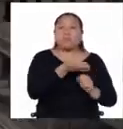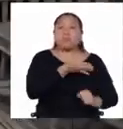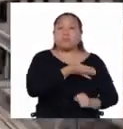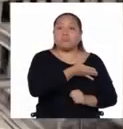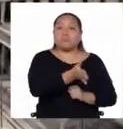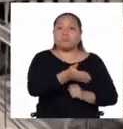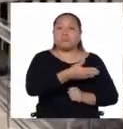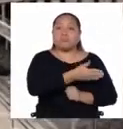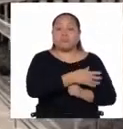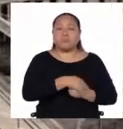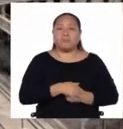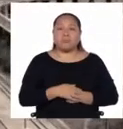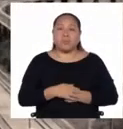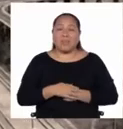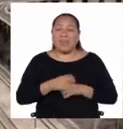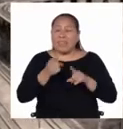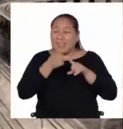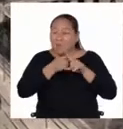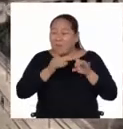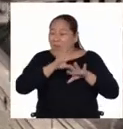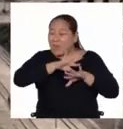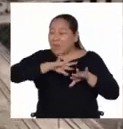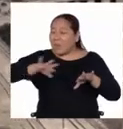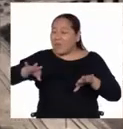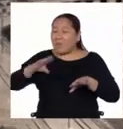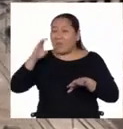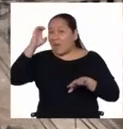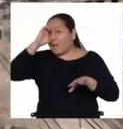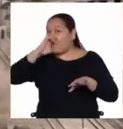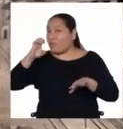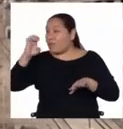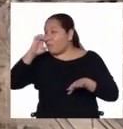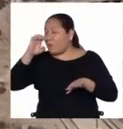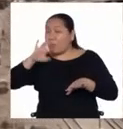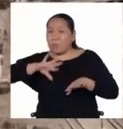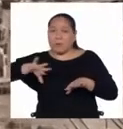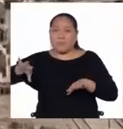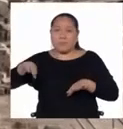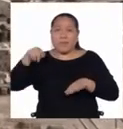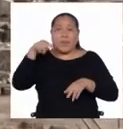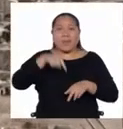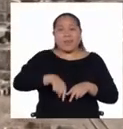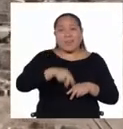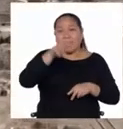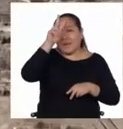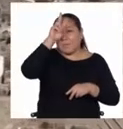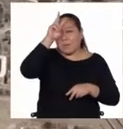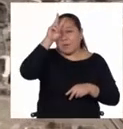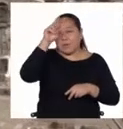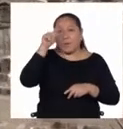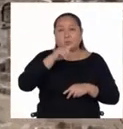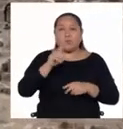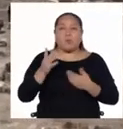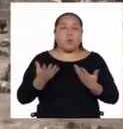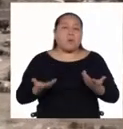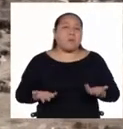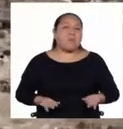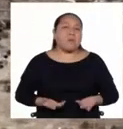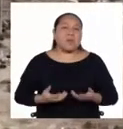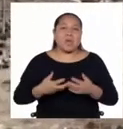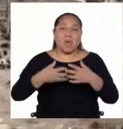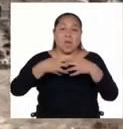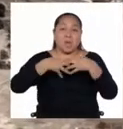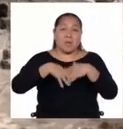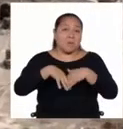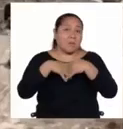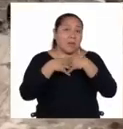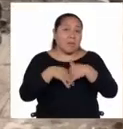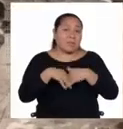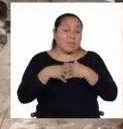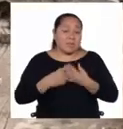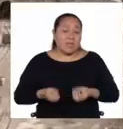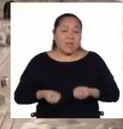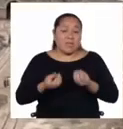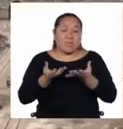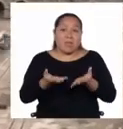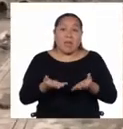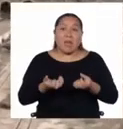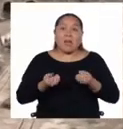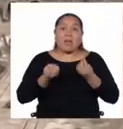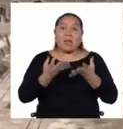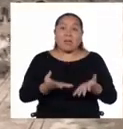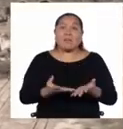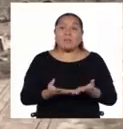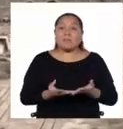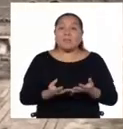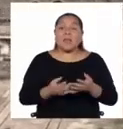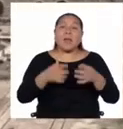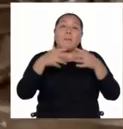A diferencia de Europa, en el Perú no se desarrolló una industria siderúrgica proveedora de la materia prima para fabricar